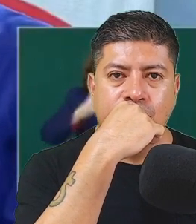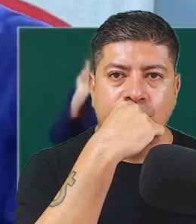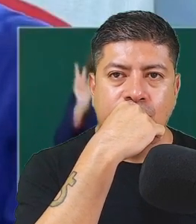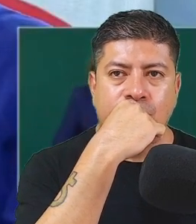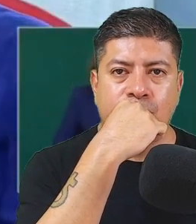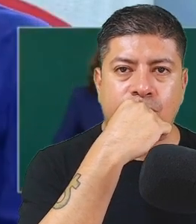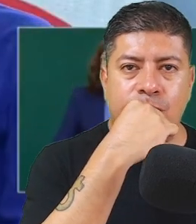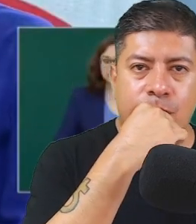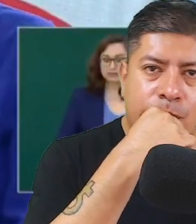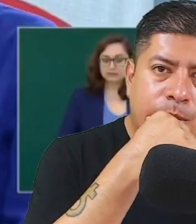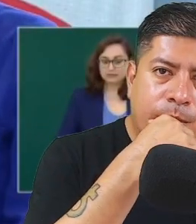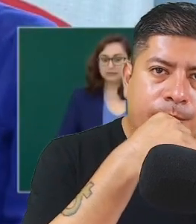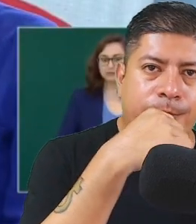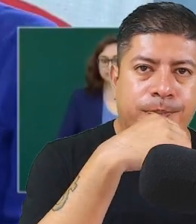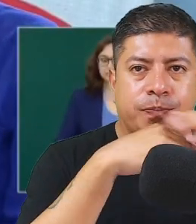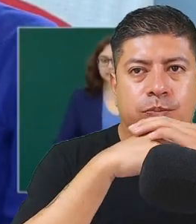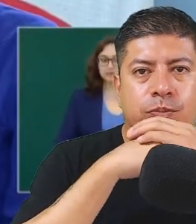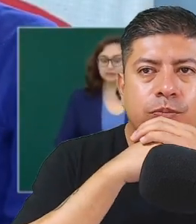hay